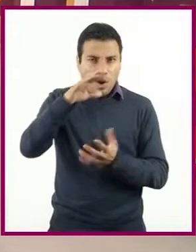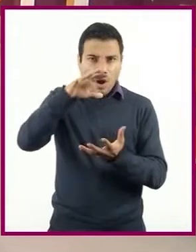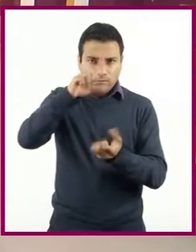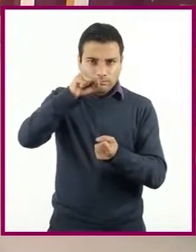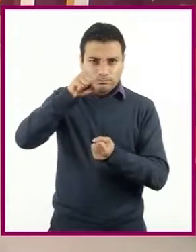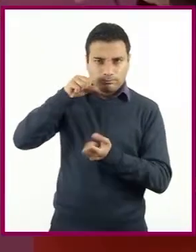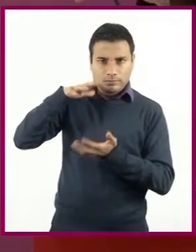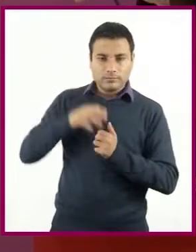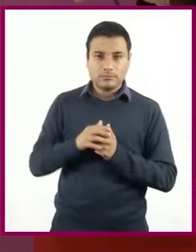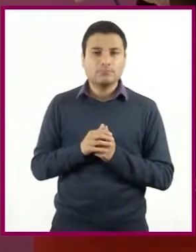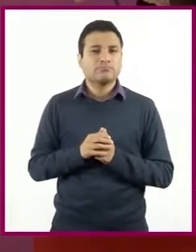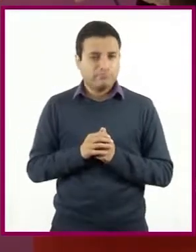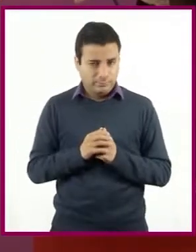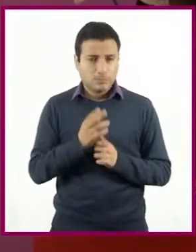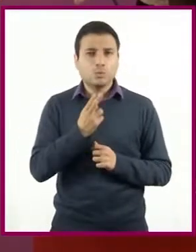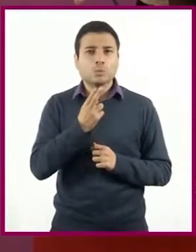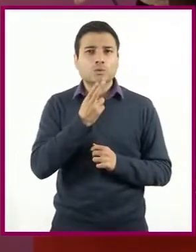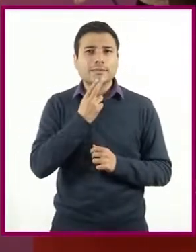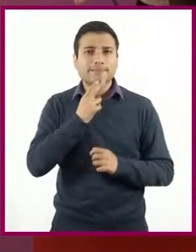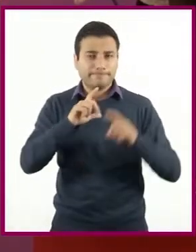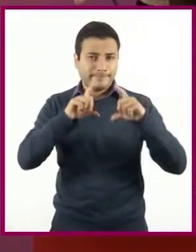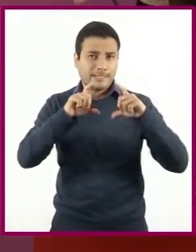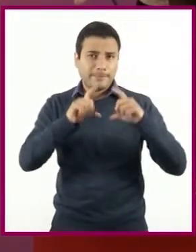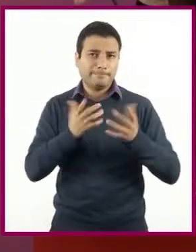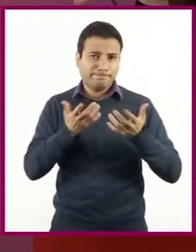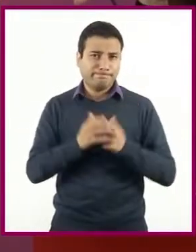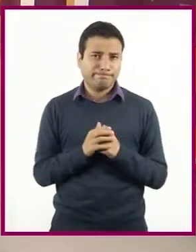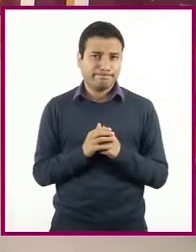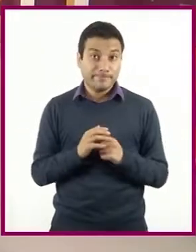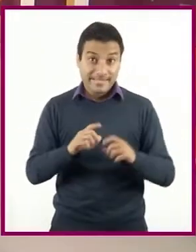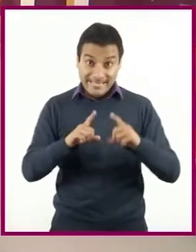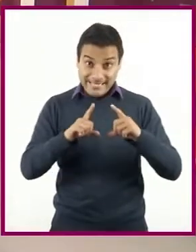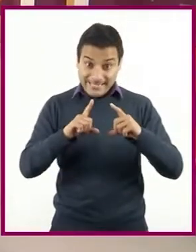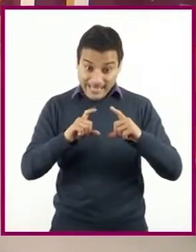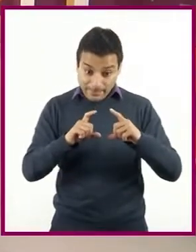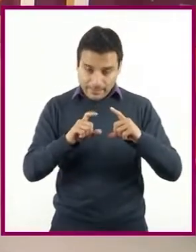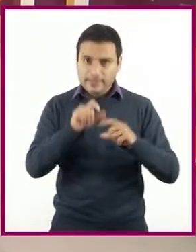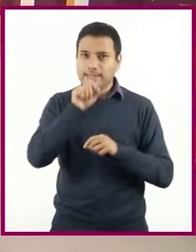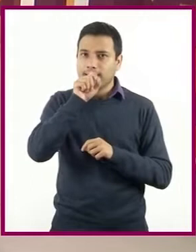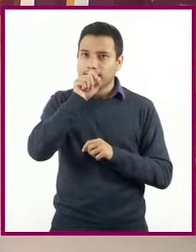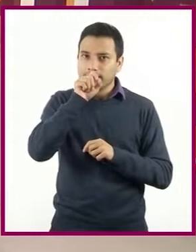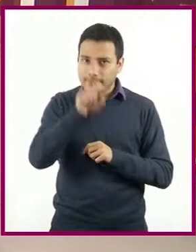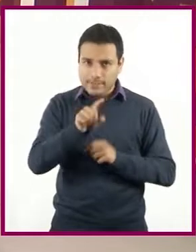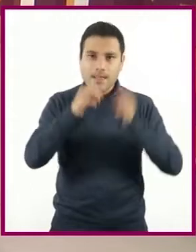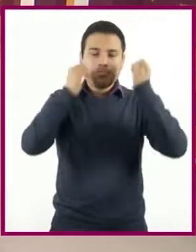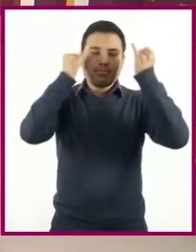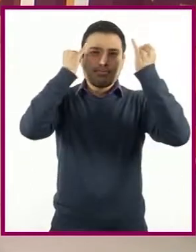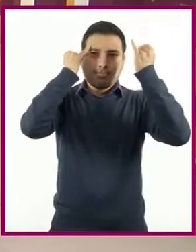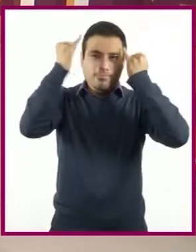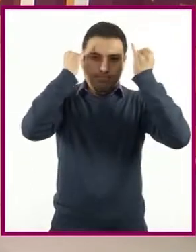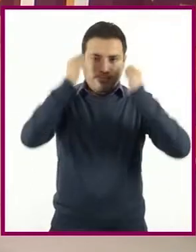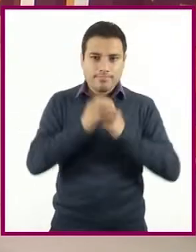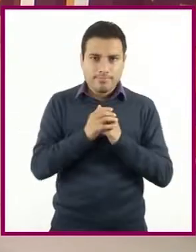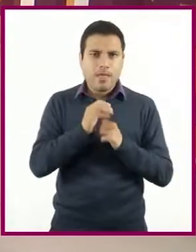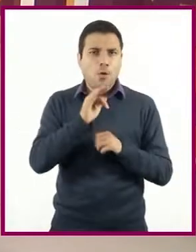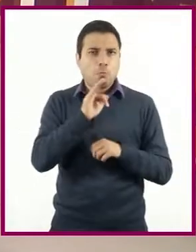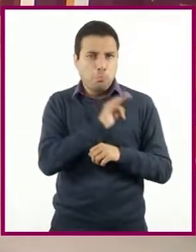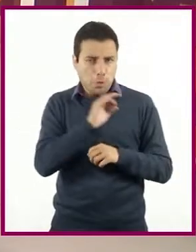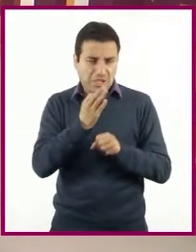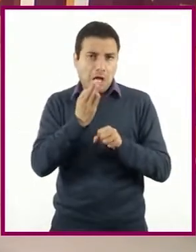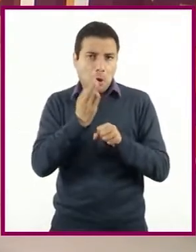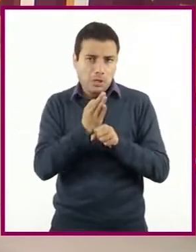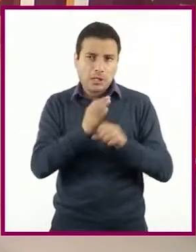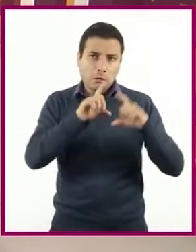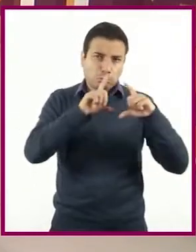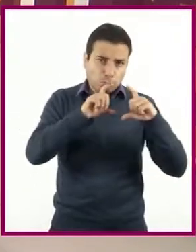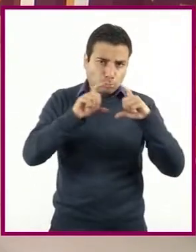Con esta cámara, sí. Con la cámara de la creatividad y la imaginación, podemos no solo capturar los momentos presentes, sino